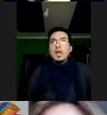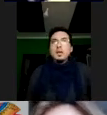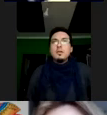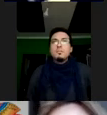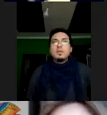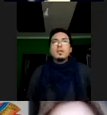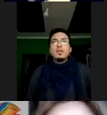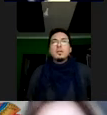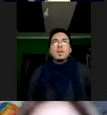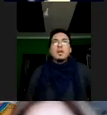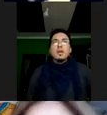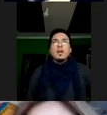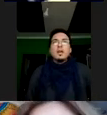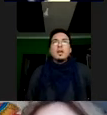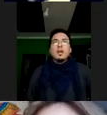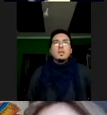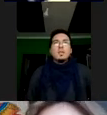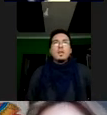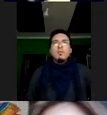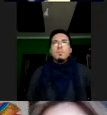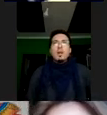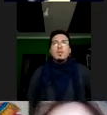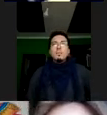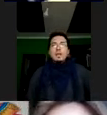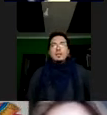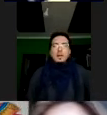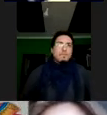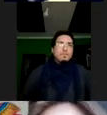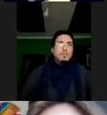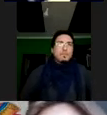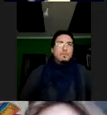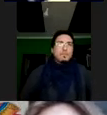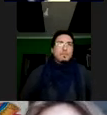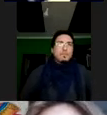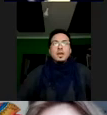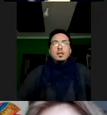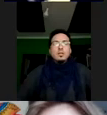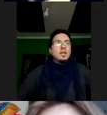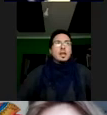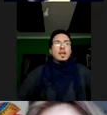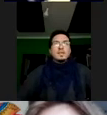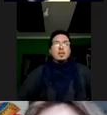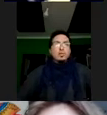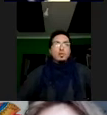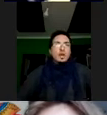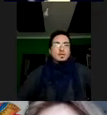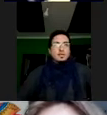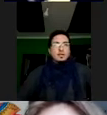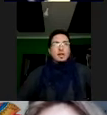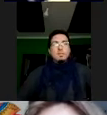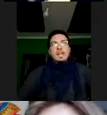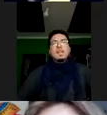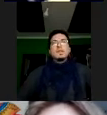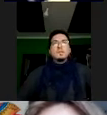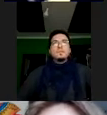súper clave e importante. Les pregunté que si desde un plano de planta se podrían tener las alturas de